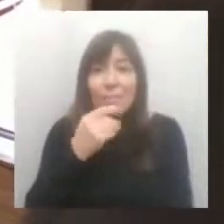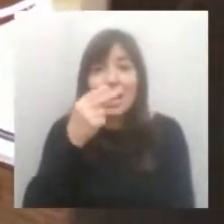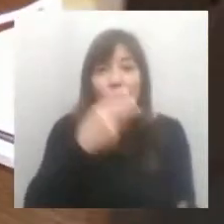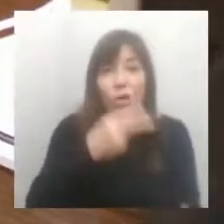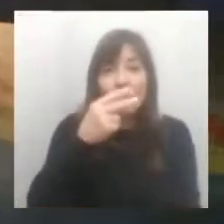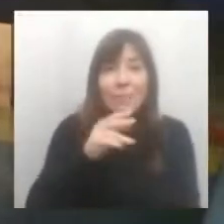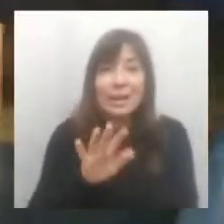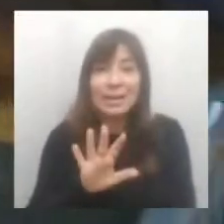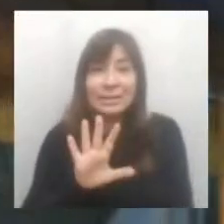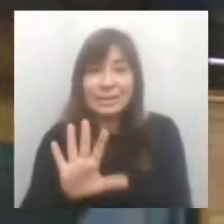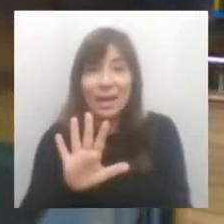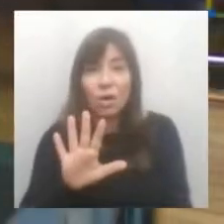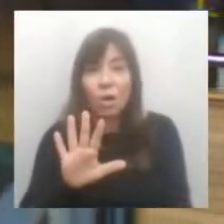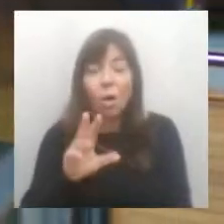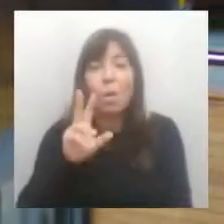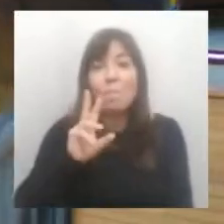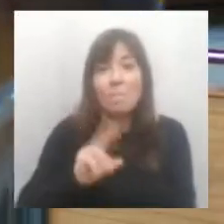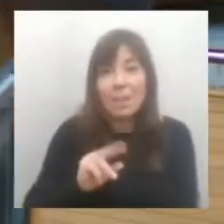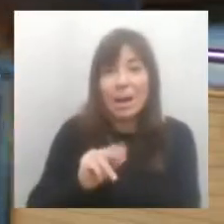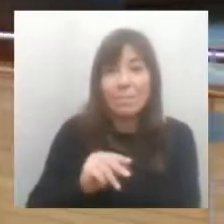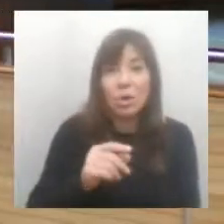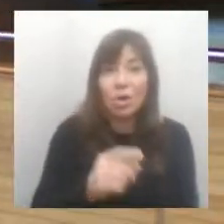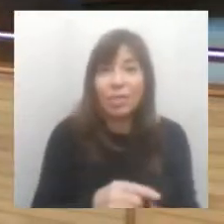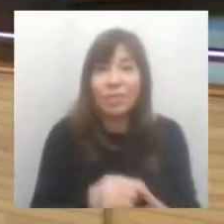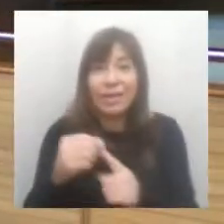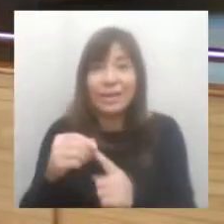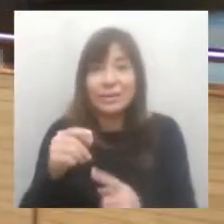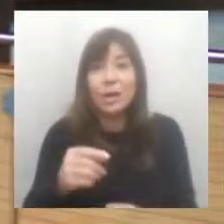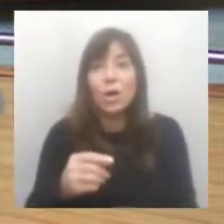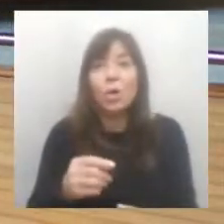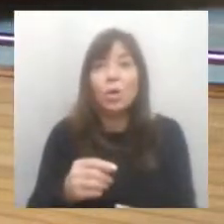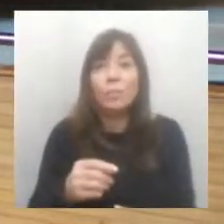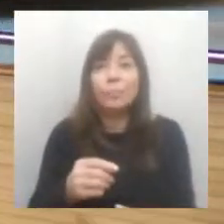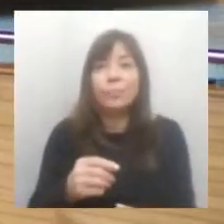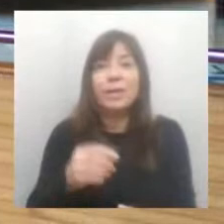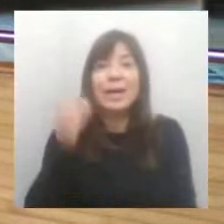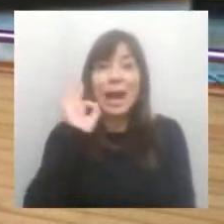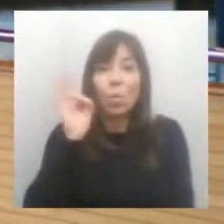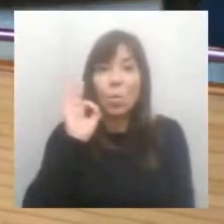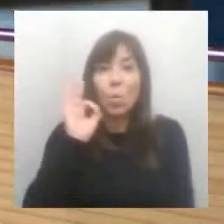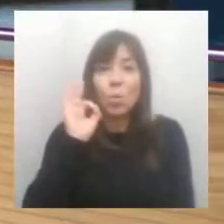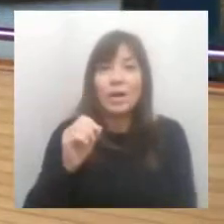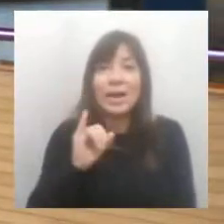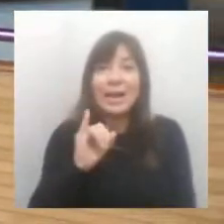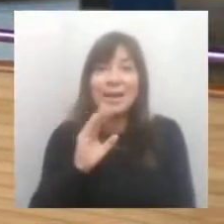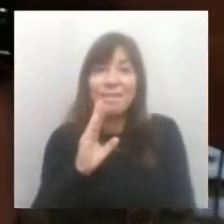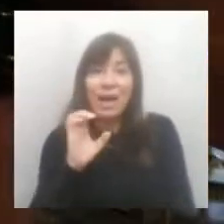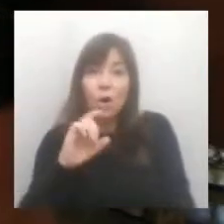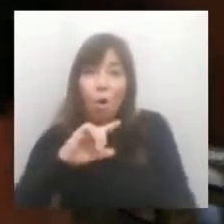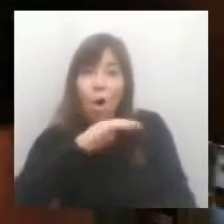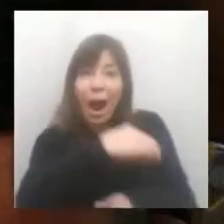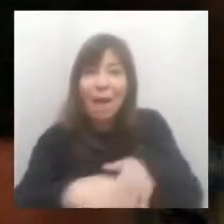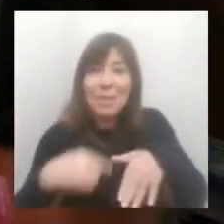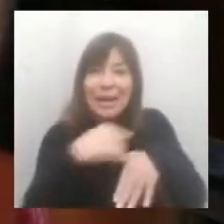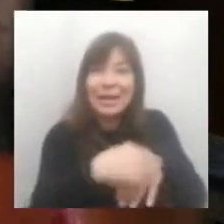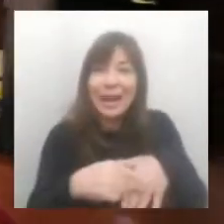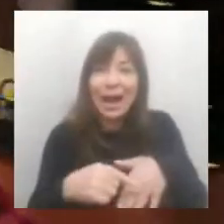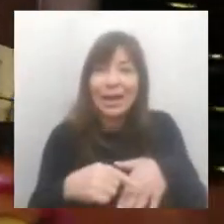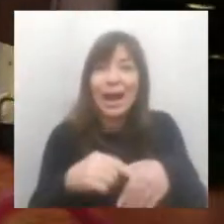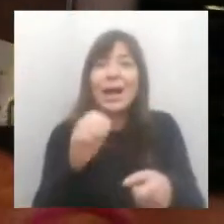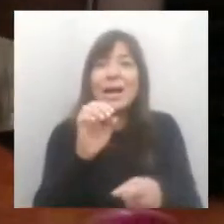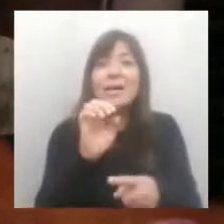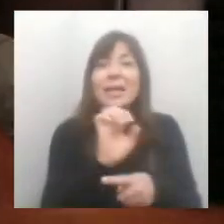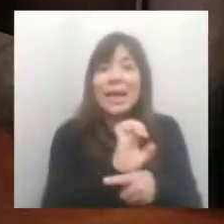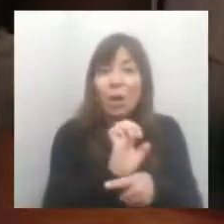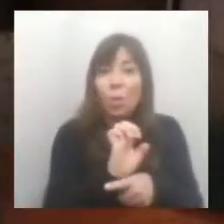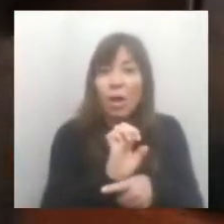2005 recibe una distinción en la Cumbre Iberoamericana de Arquitectura en la ciudad de Quito. Entonces, el edificio tiene reconocimiento